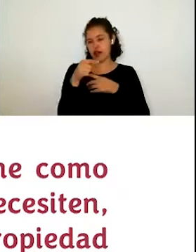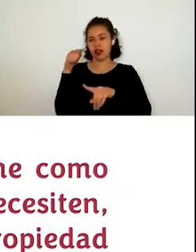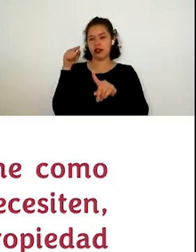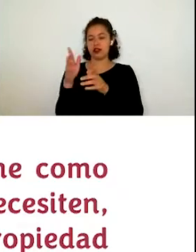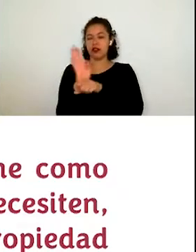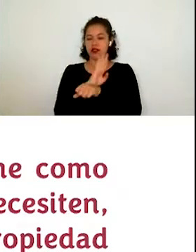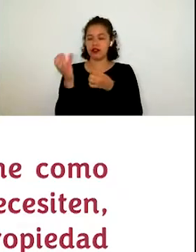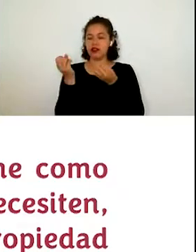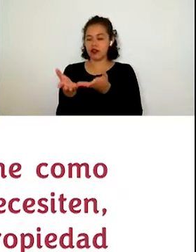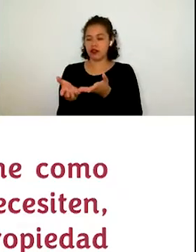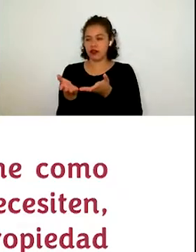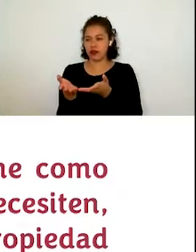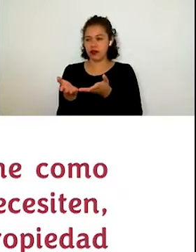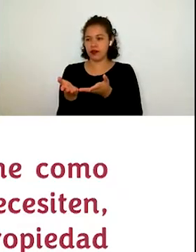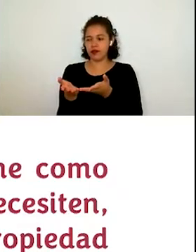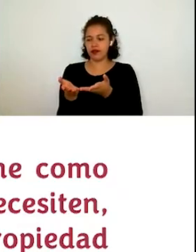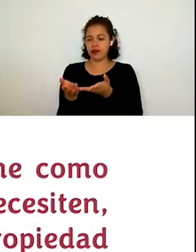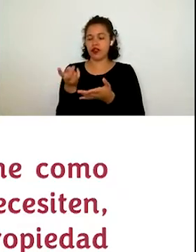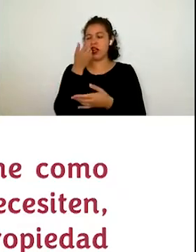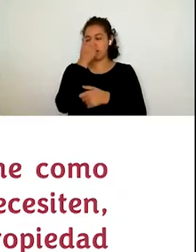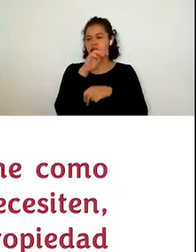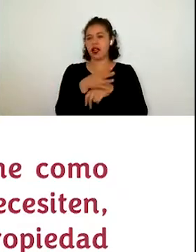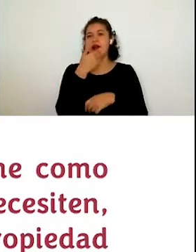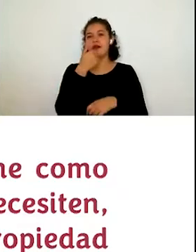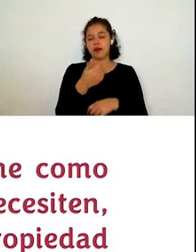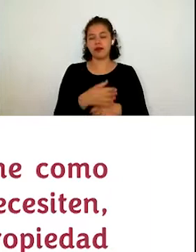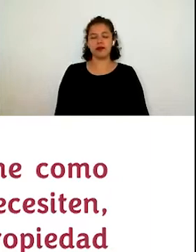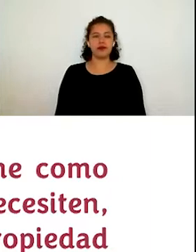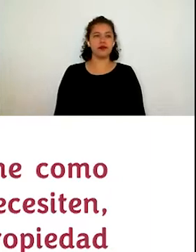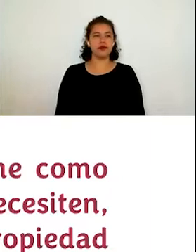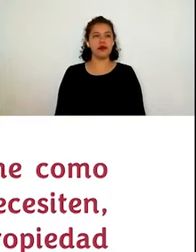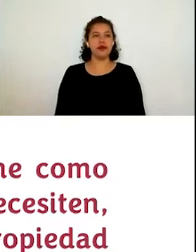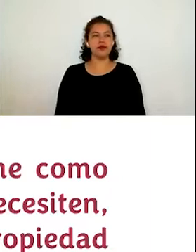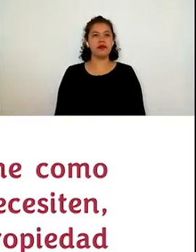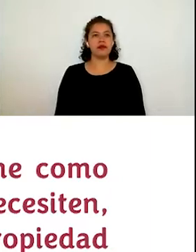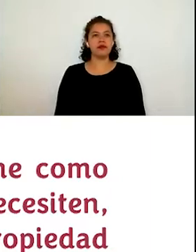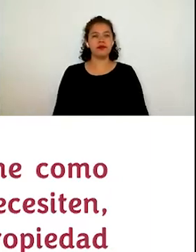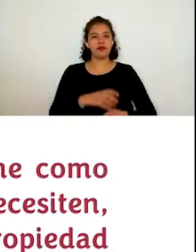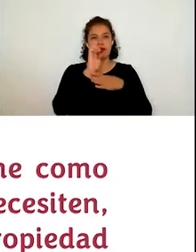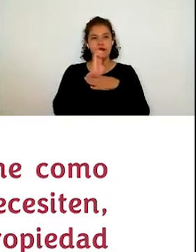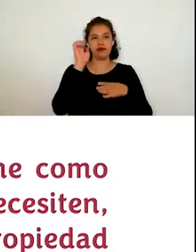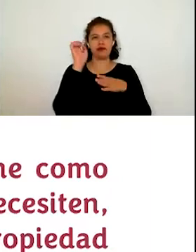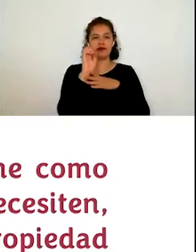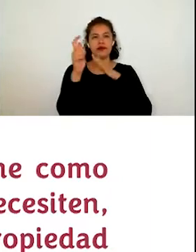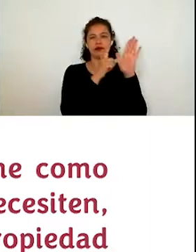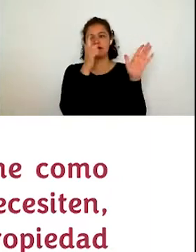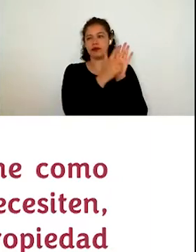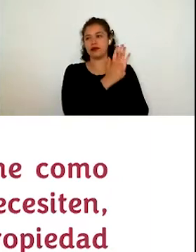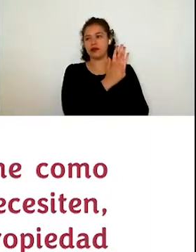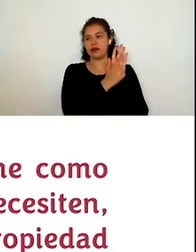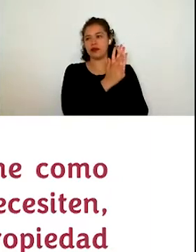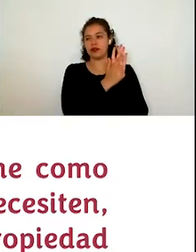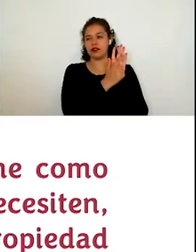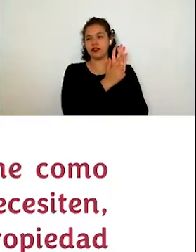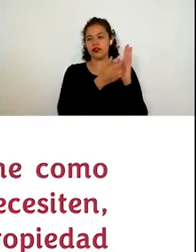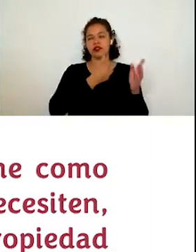benéfico sea debidamente administrado. Por lo tanto, la ley, que en nuestro caso es la Ley de